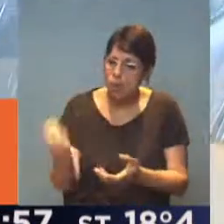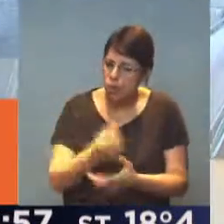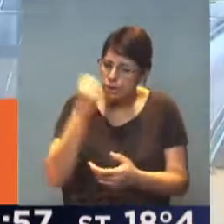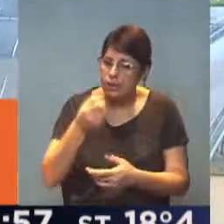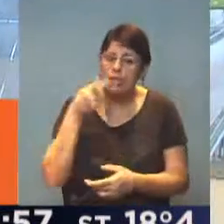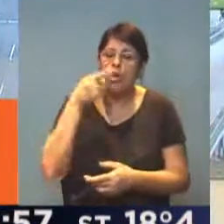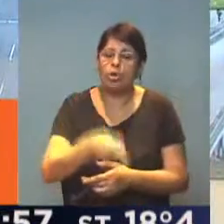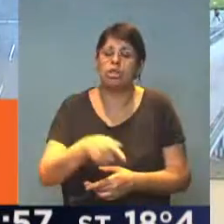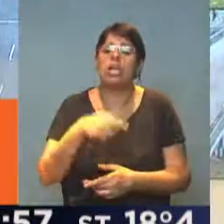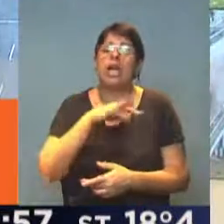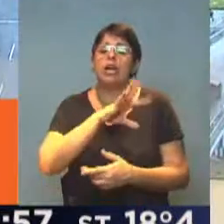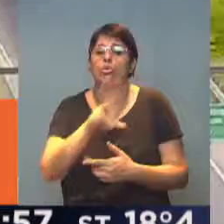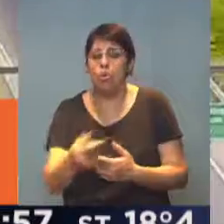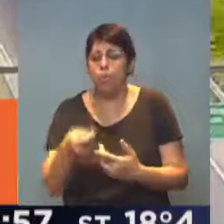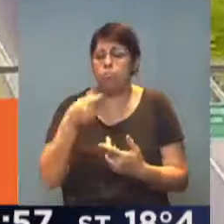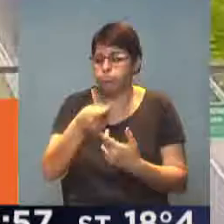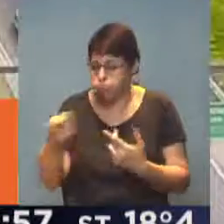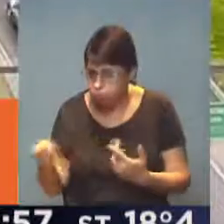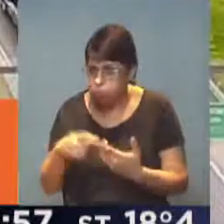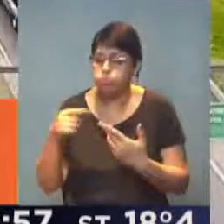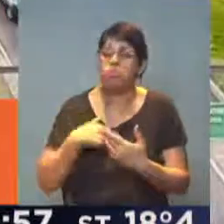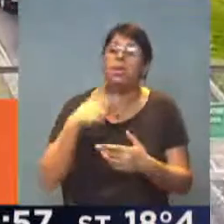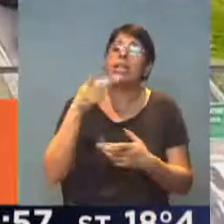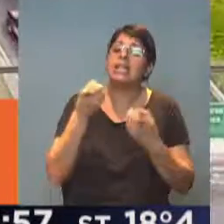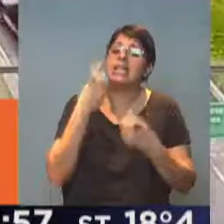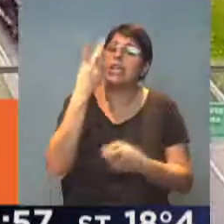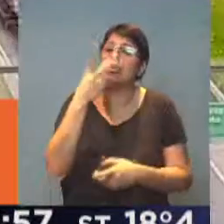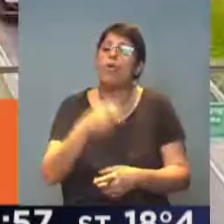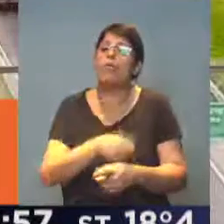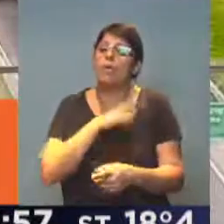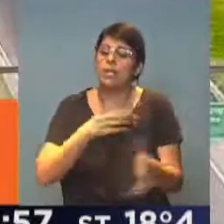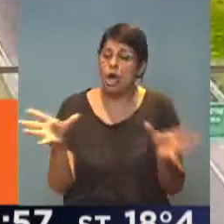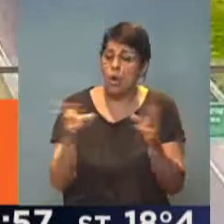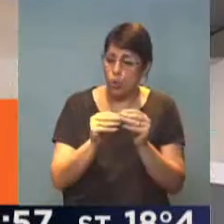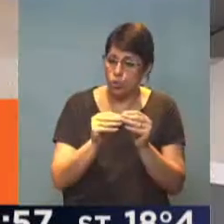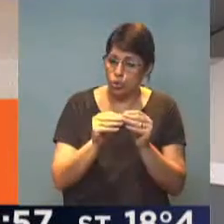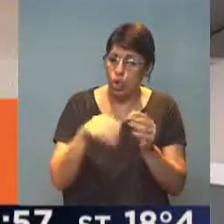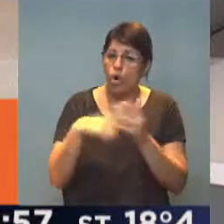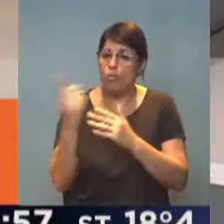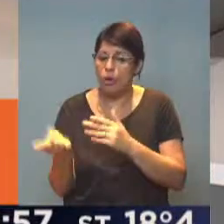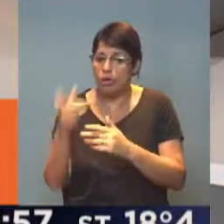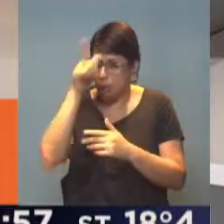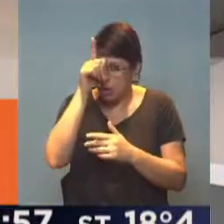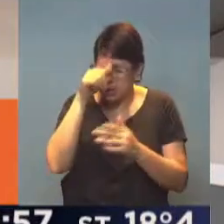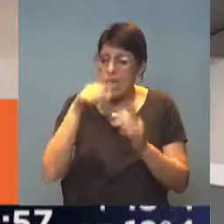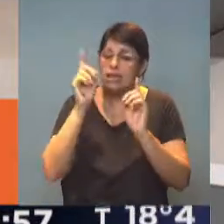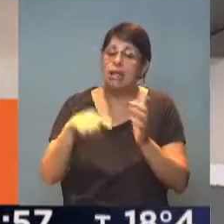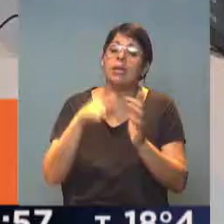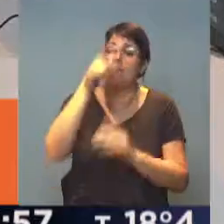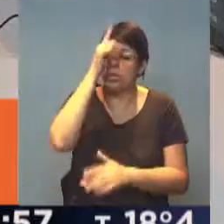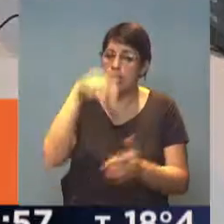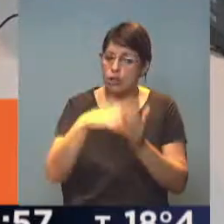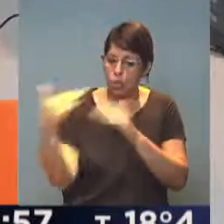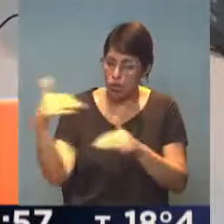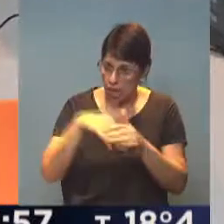combatir la delincuencia requiere de la coordinación operativa de dos fuerzas, tanto la policía de la provincia de Buenos Aires como la policía de la ciudad,